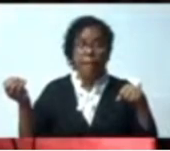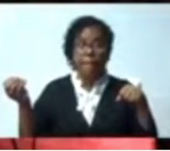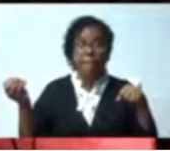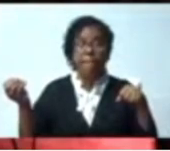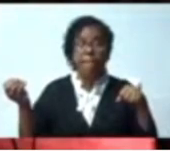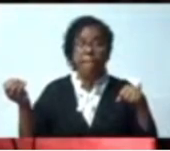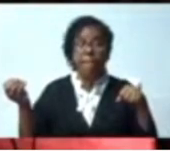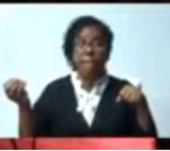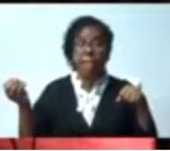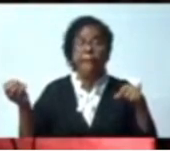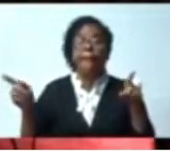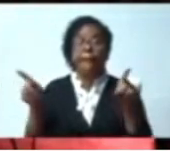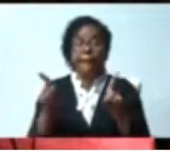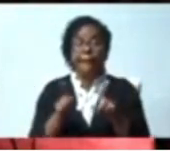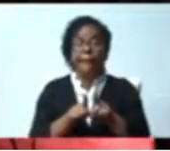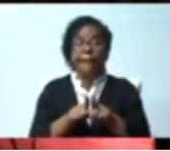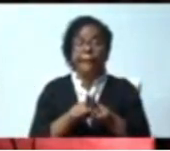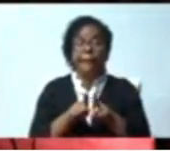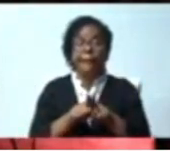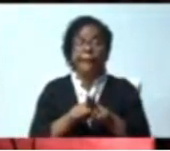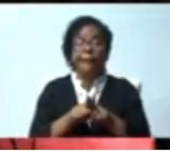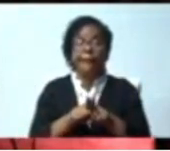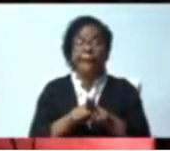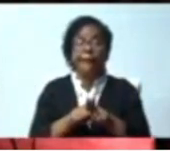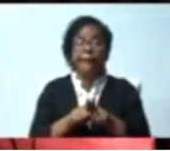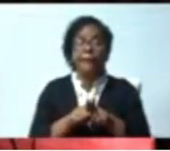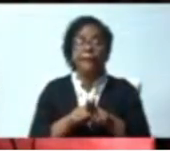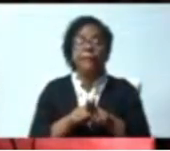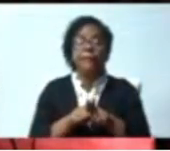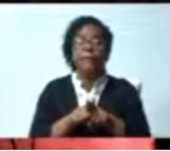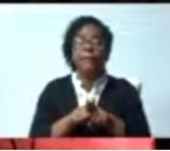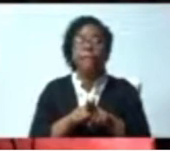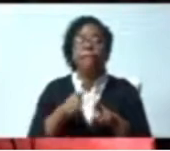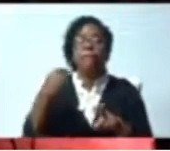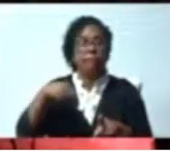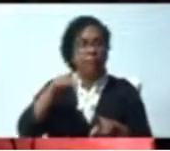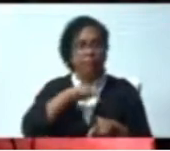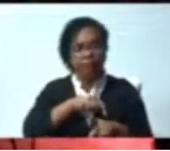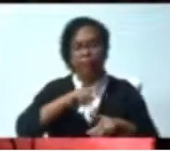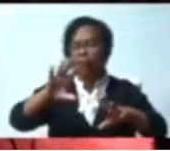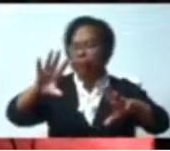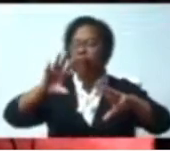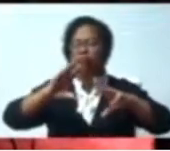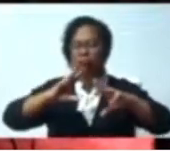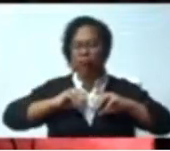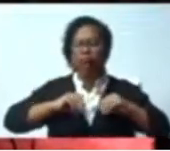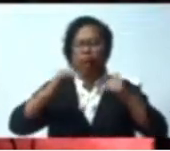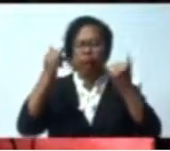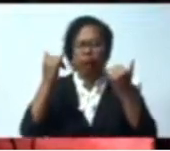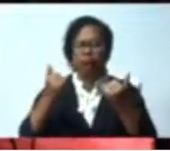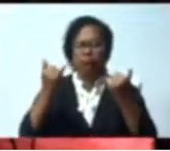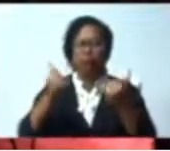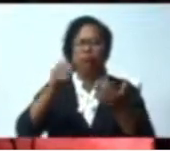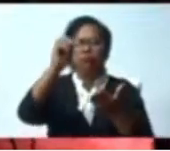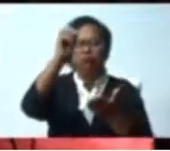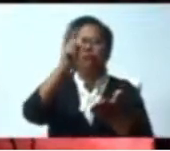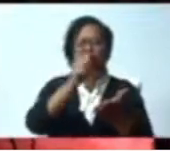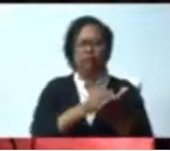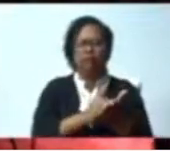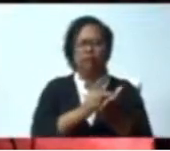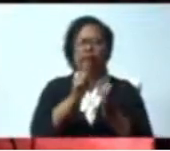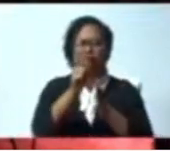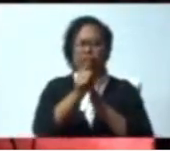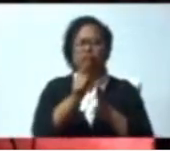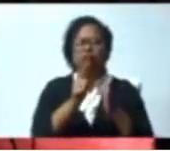acogemos a que en el día de hoy se apruebe esta ley y que veremos más